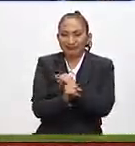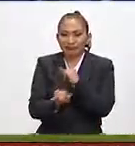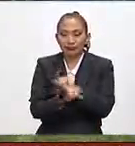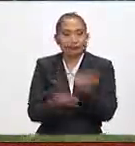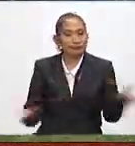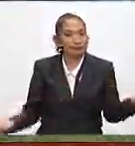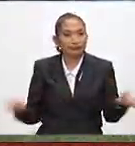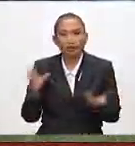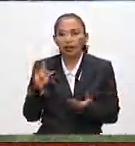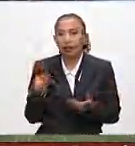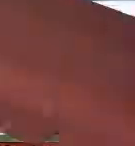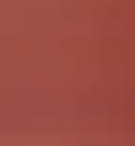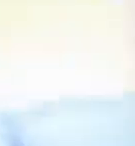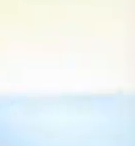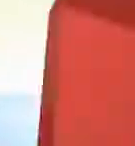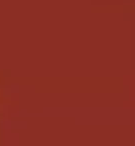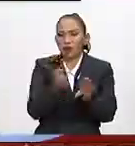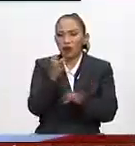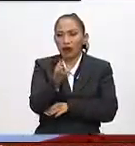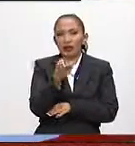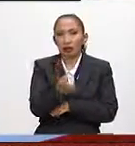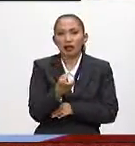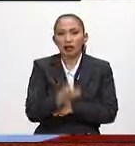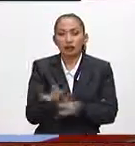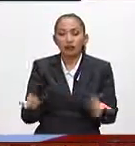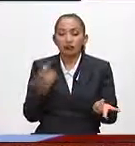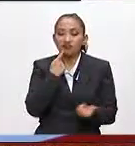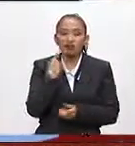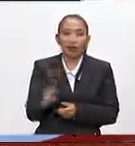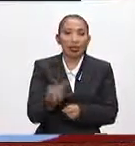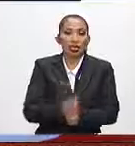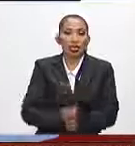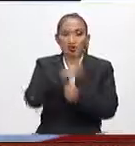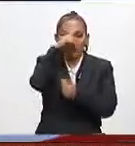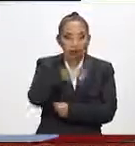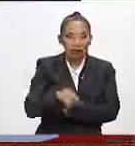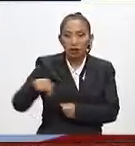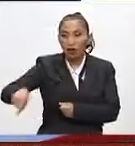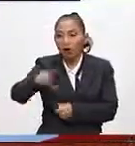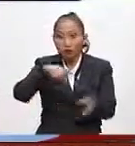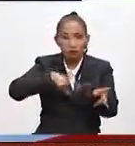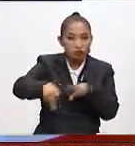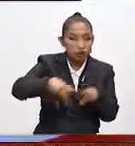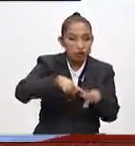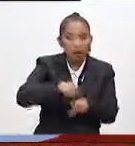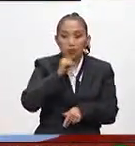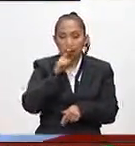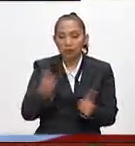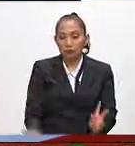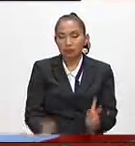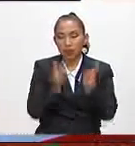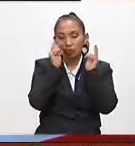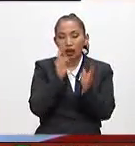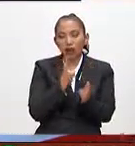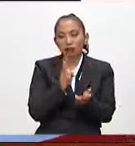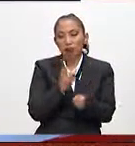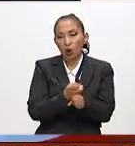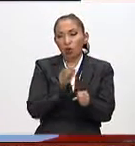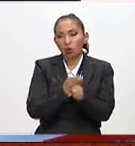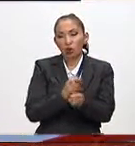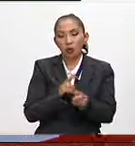bueno, no puede entender cómo sucede esto, es un mal que aqueja no solamente a México y no solamente al fútbol, pero la reventa sin duda se tiene